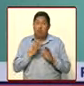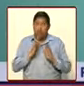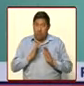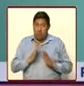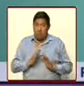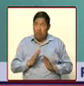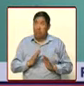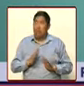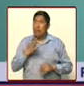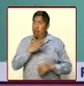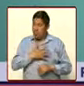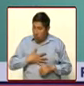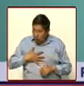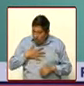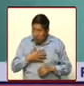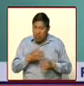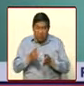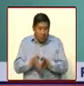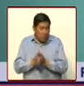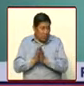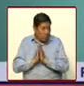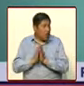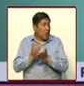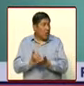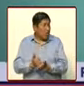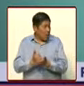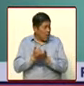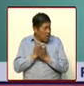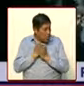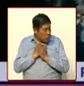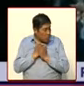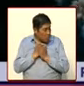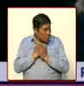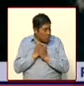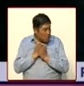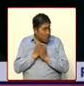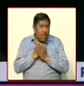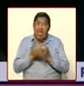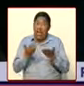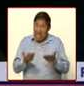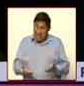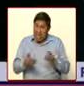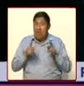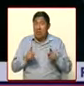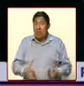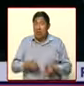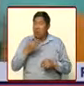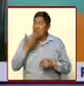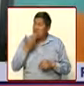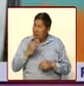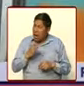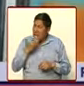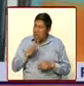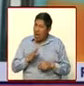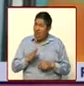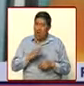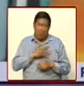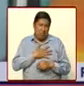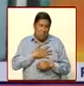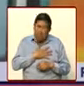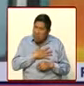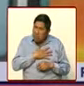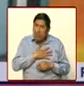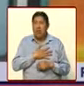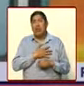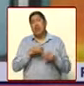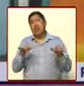que siga luchando, que siga pidiendo ayuda. Porque así como la vida me ha presentado personas muy malas, de muy mal corazón,